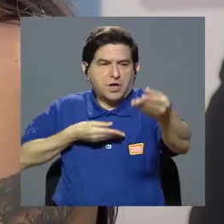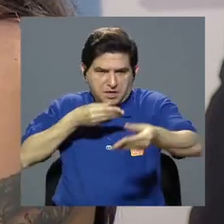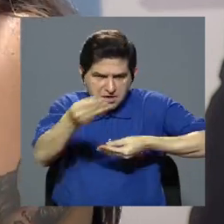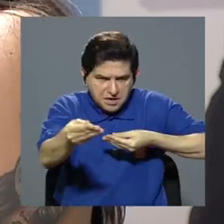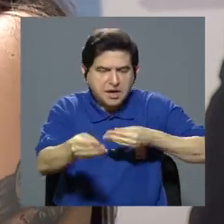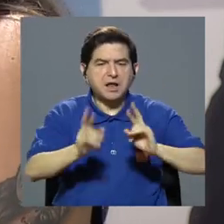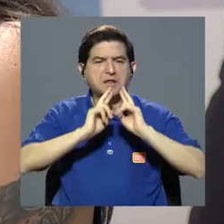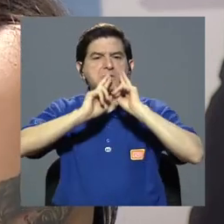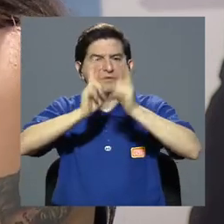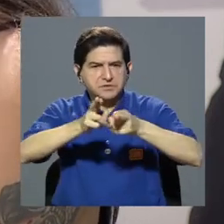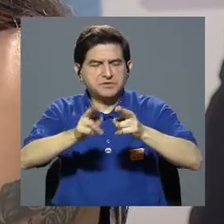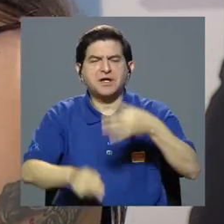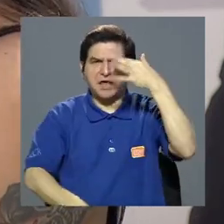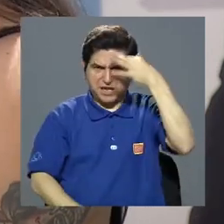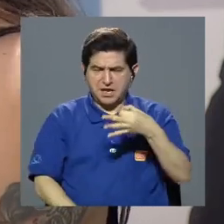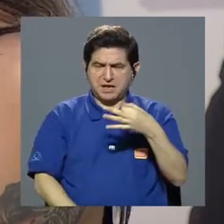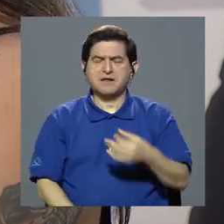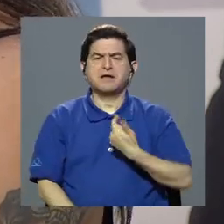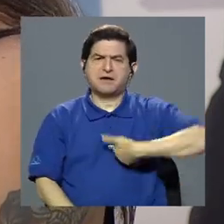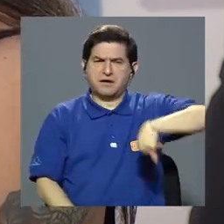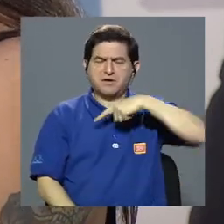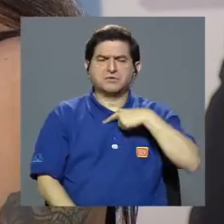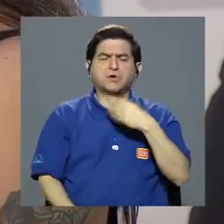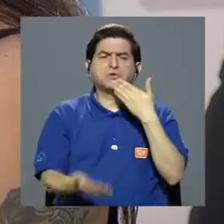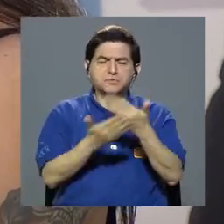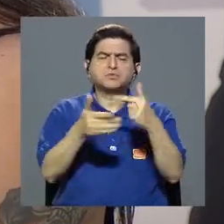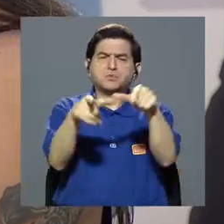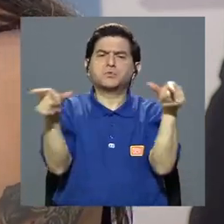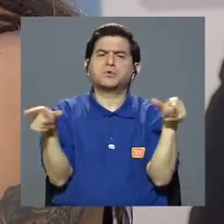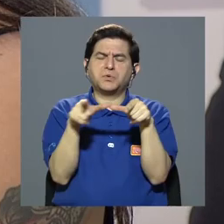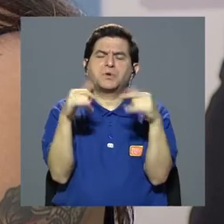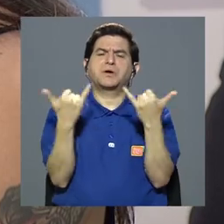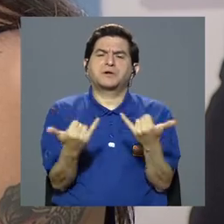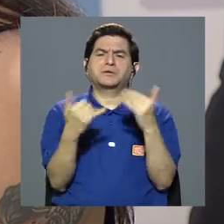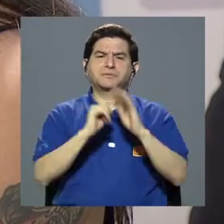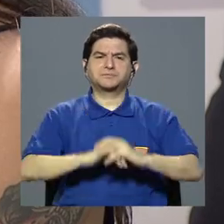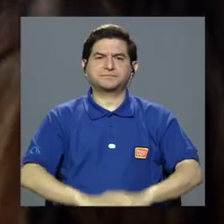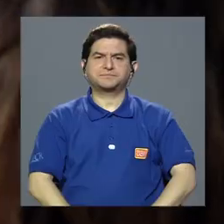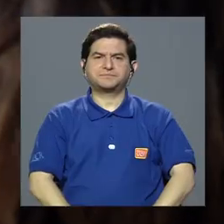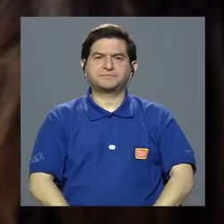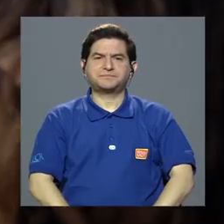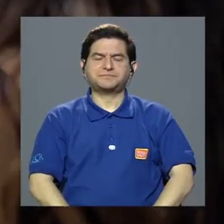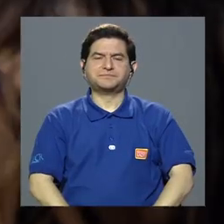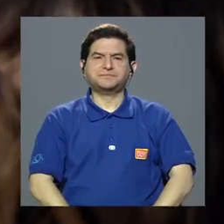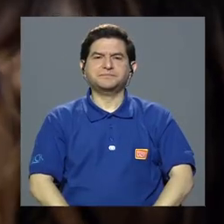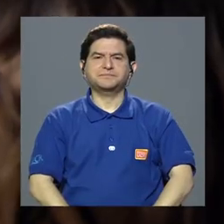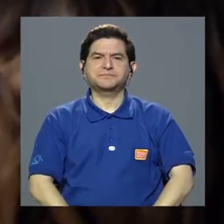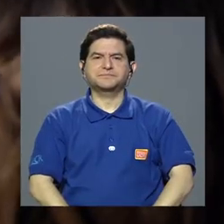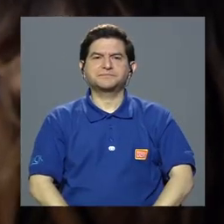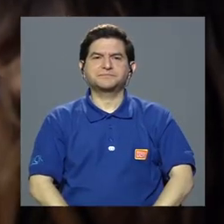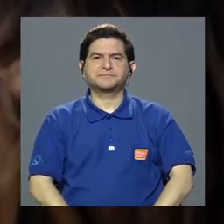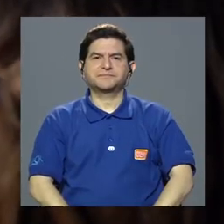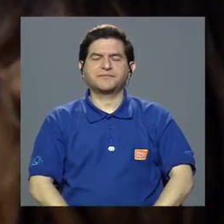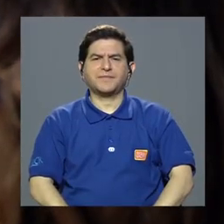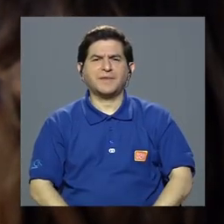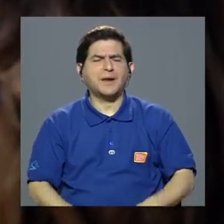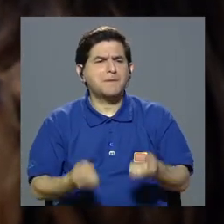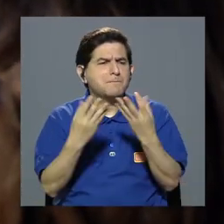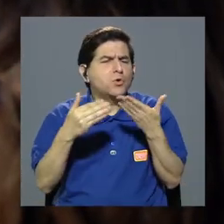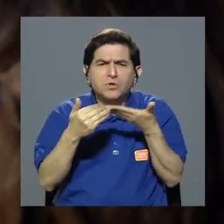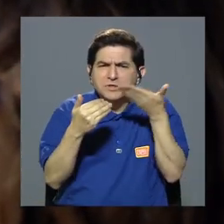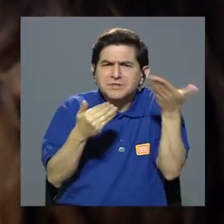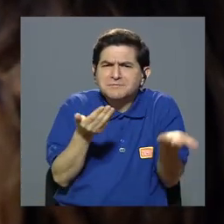bastante buena retroalimentación de los resultados entonces creamos que estamos en un buen lugar y son